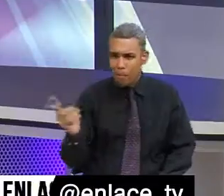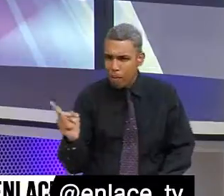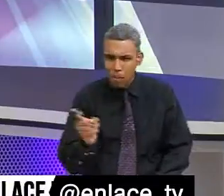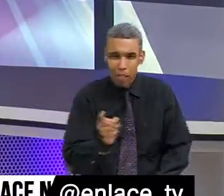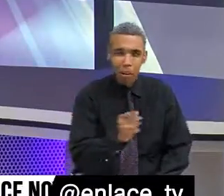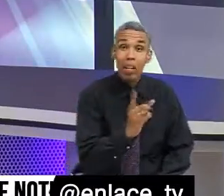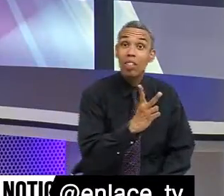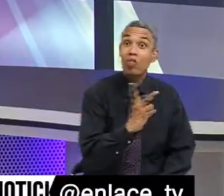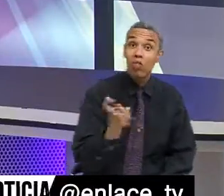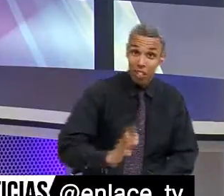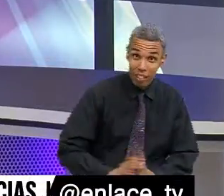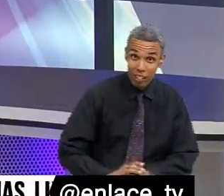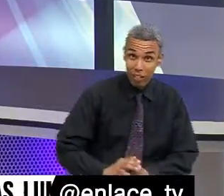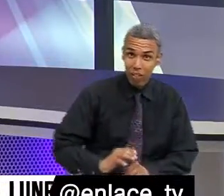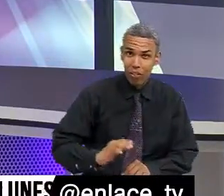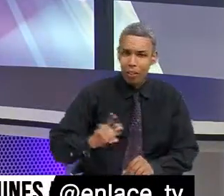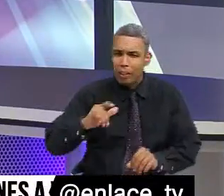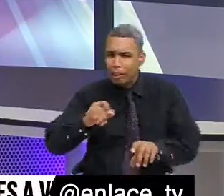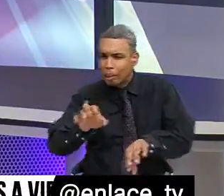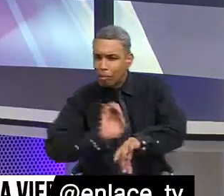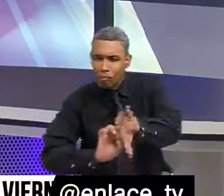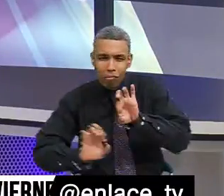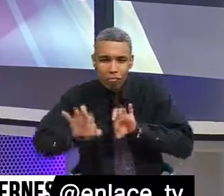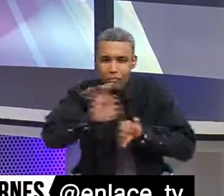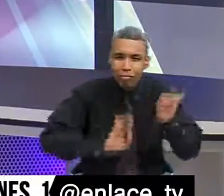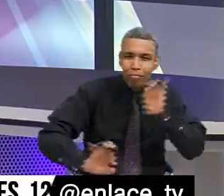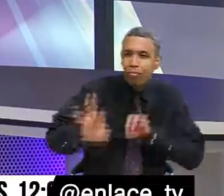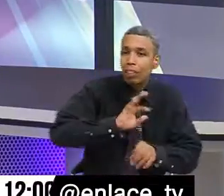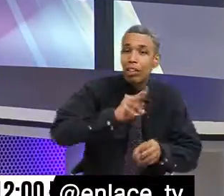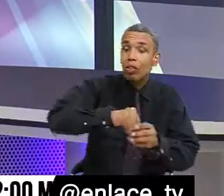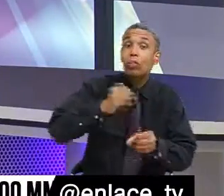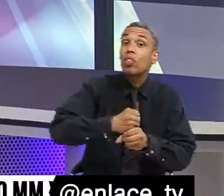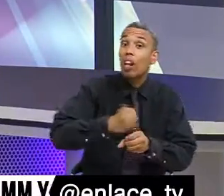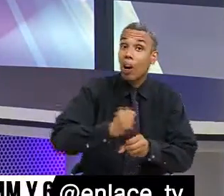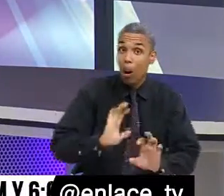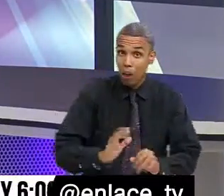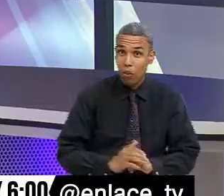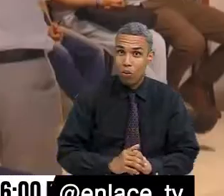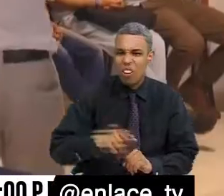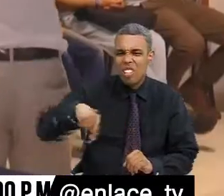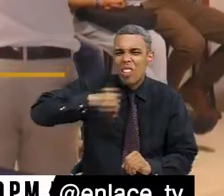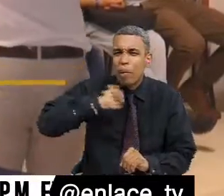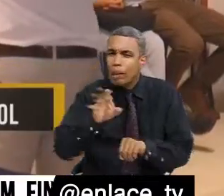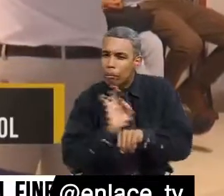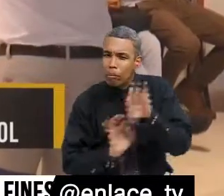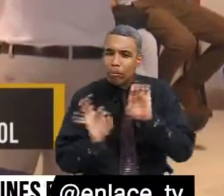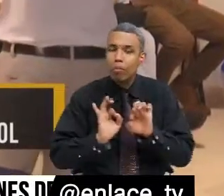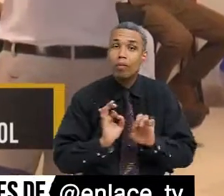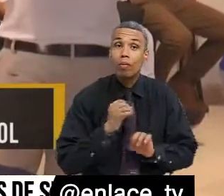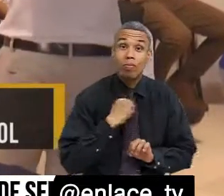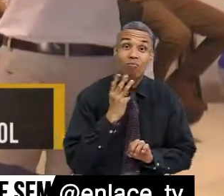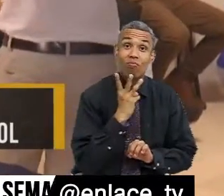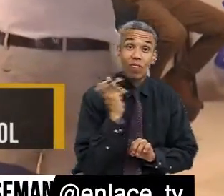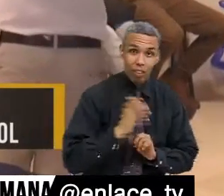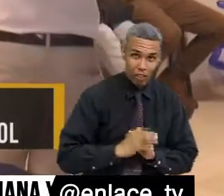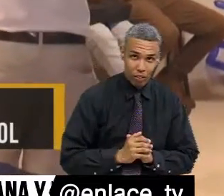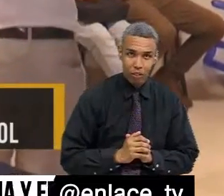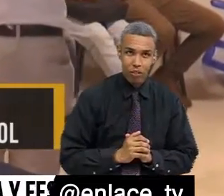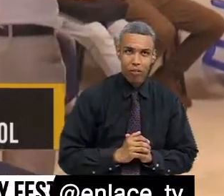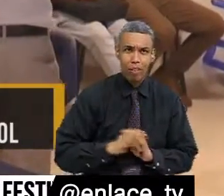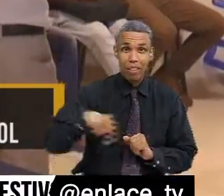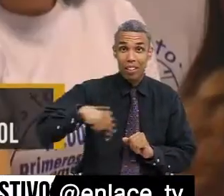40.000 empleos del gobierno nacional. El cupo para Barranca Bermeja es de 300. En uno de los auditorios del Hotel Bachué, cientos